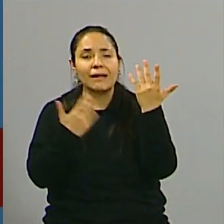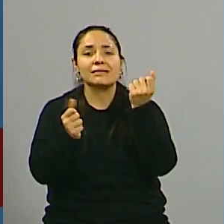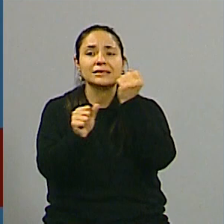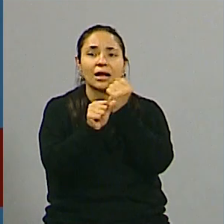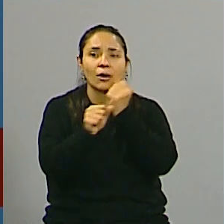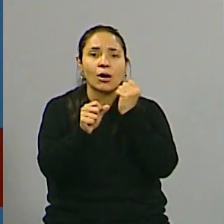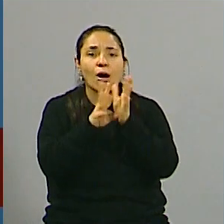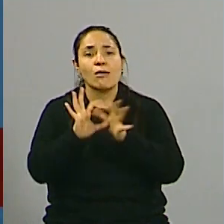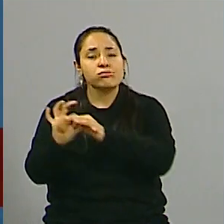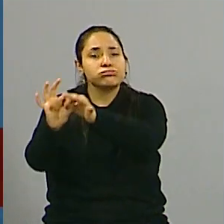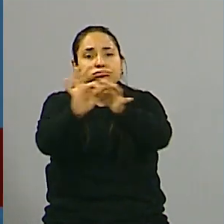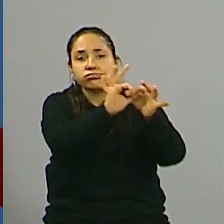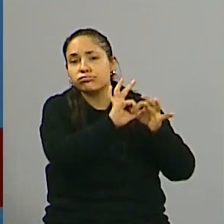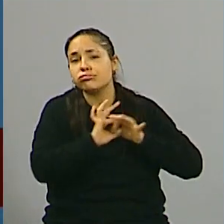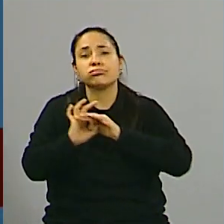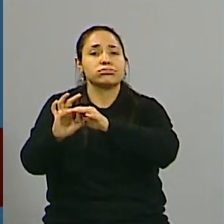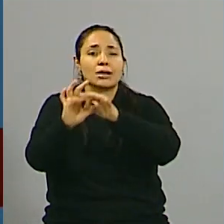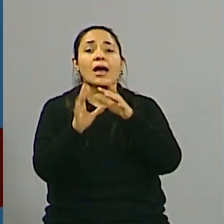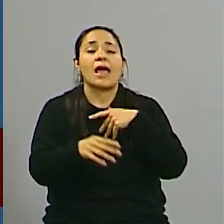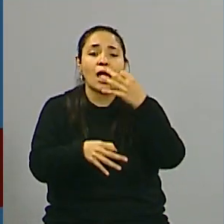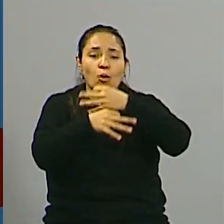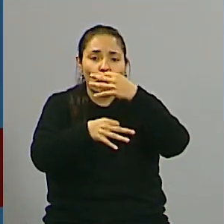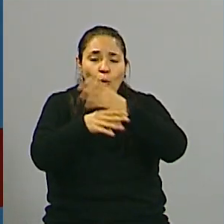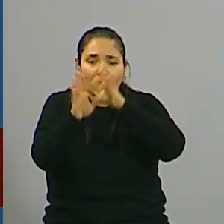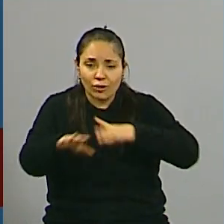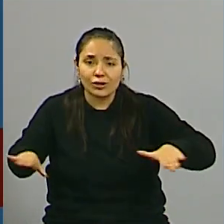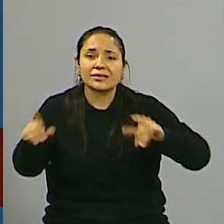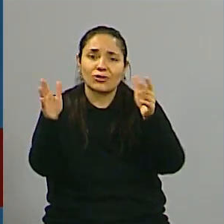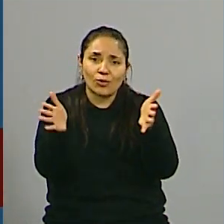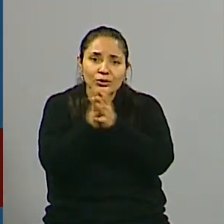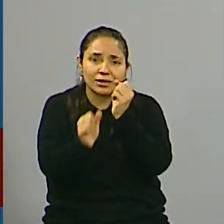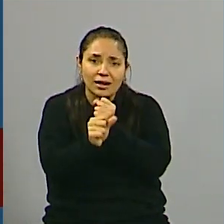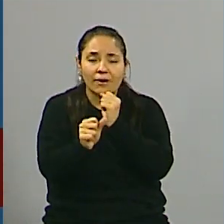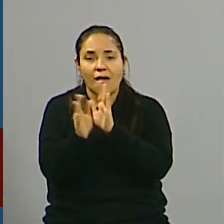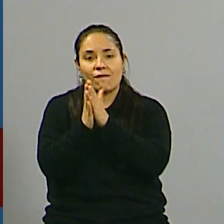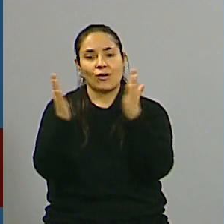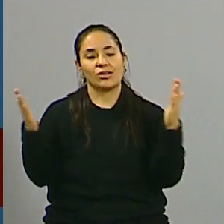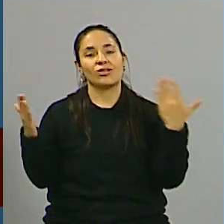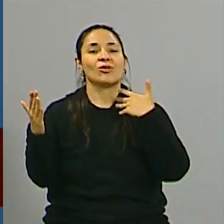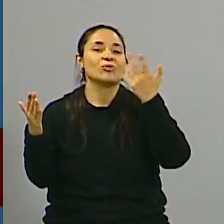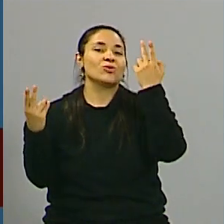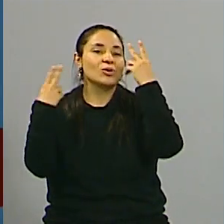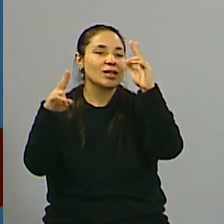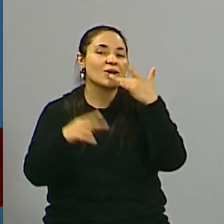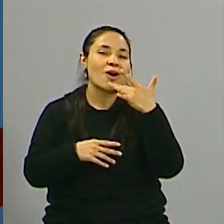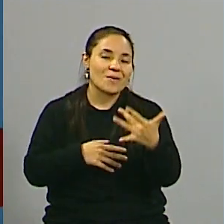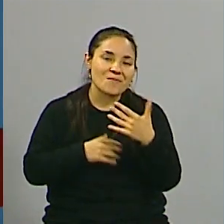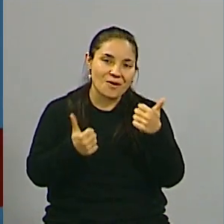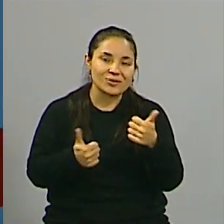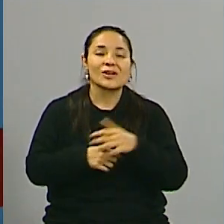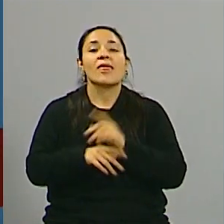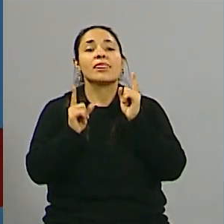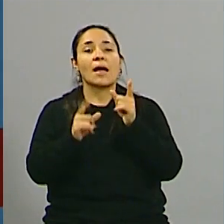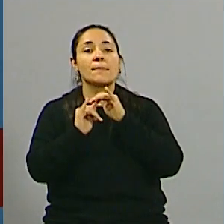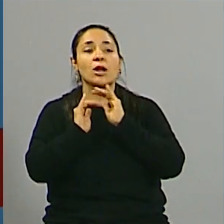enfoque intergeneracional, trabajando en las escuelas con los chicos, que han hecho folletos turísticos hermosos, con los jóvenes